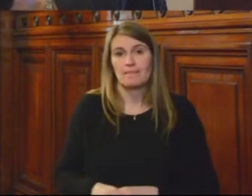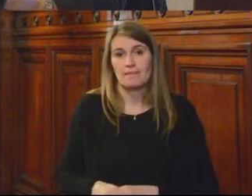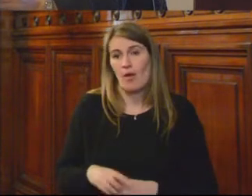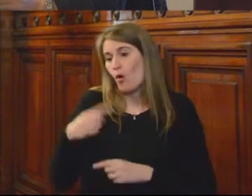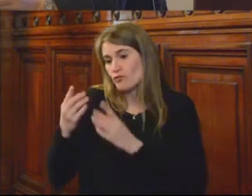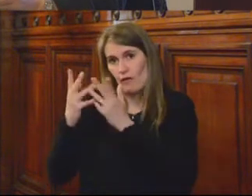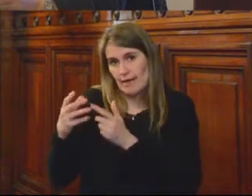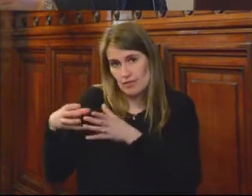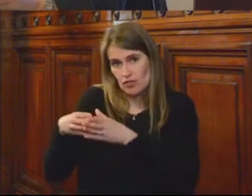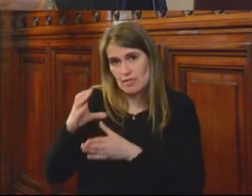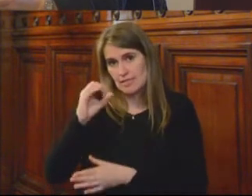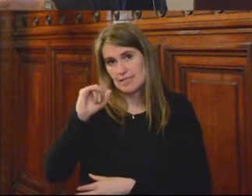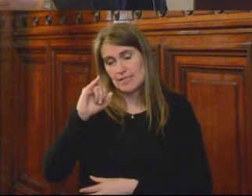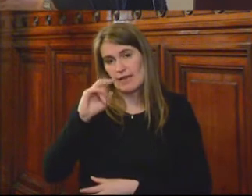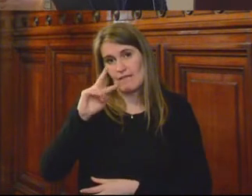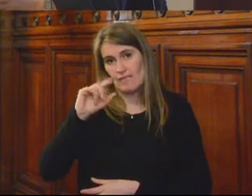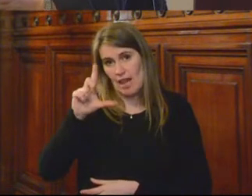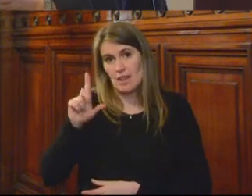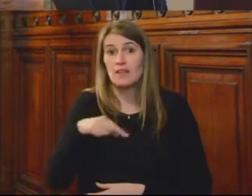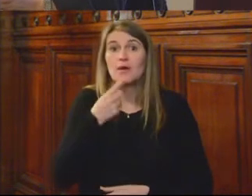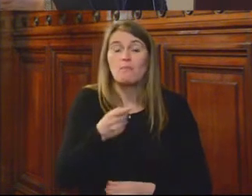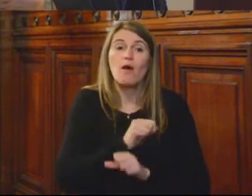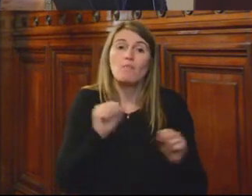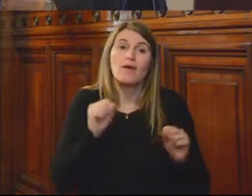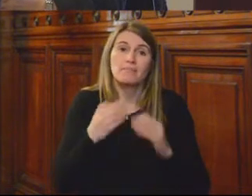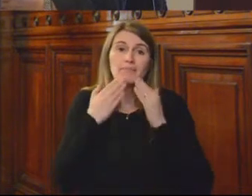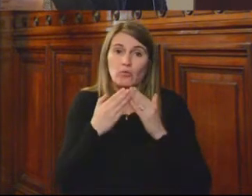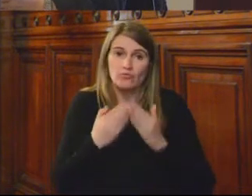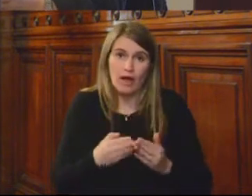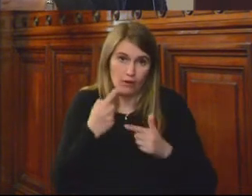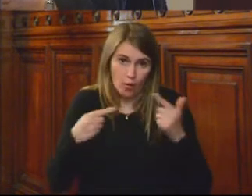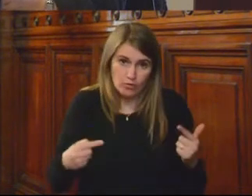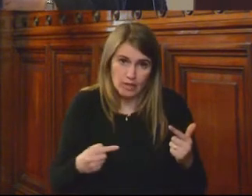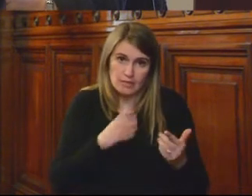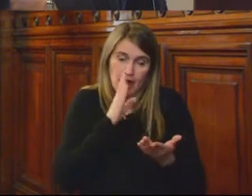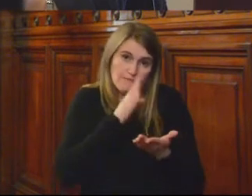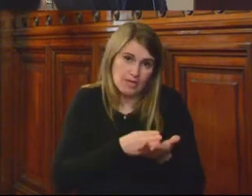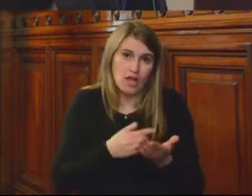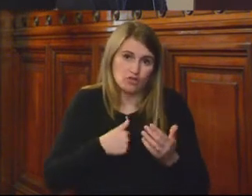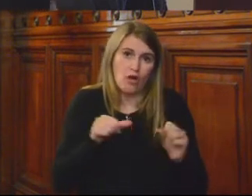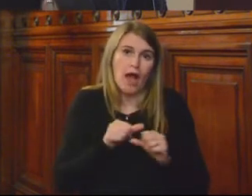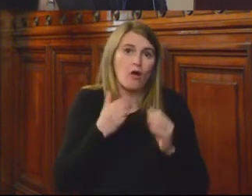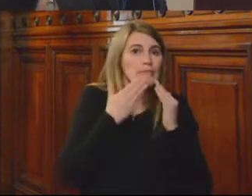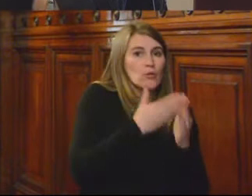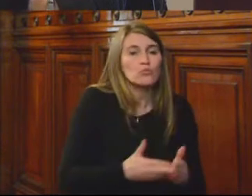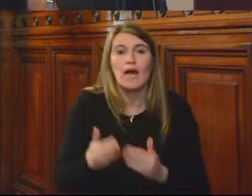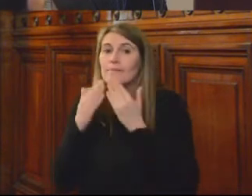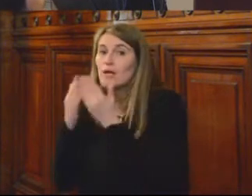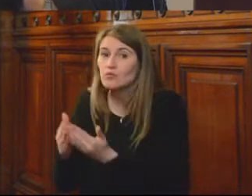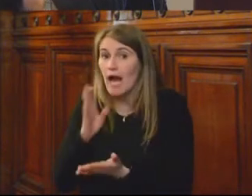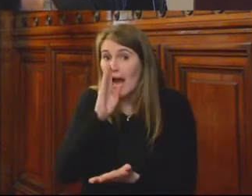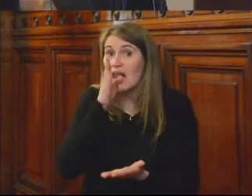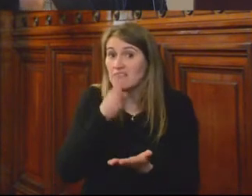nosotros haremos algún tipo de preguntas, comentarios, para dejar la fase final nuevamente para que cada una de las representaciones